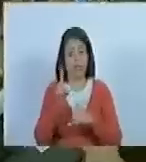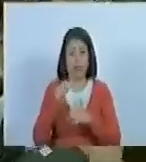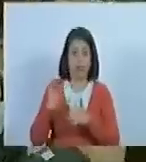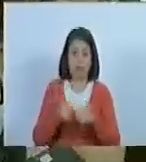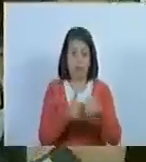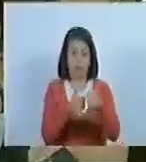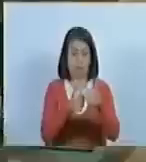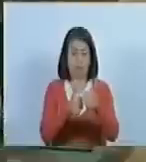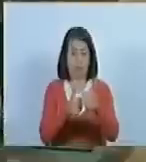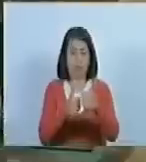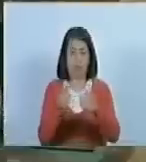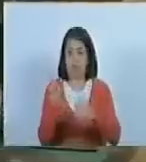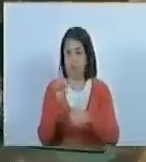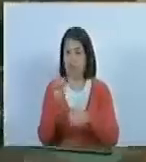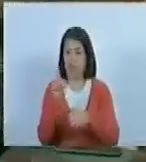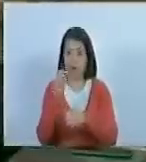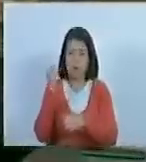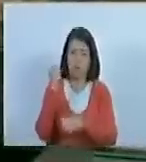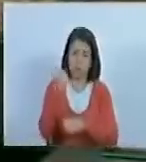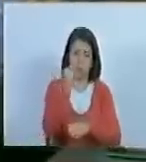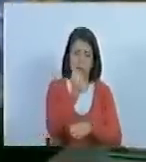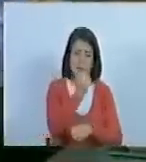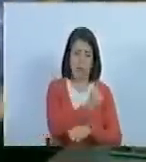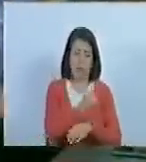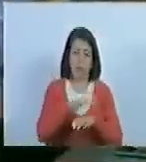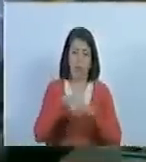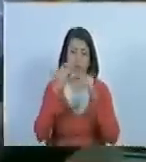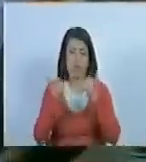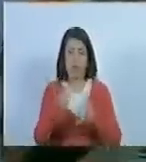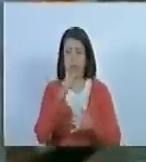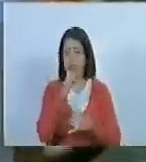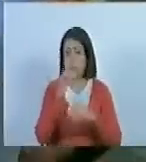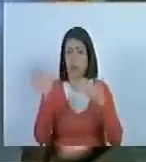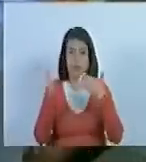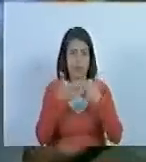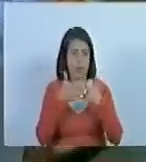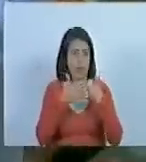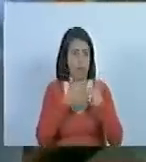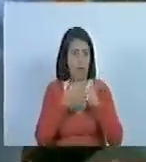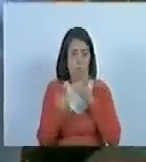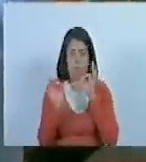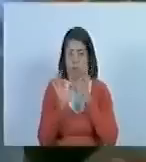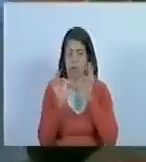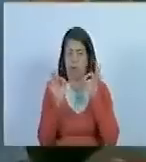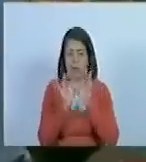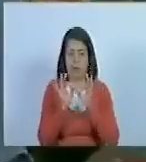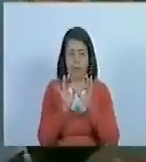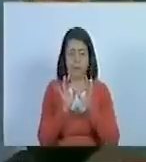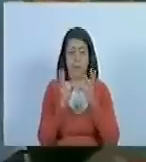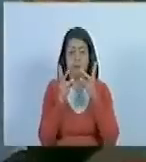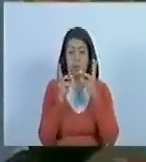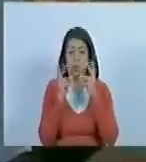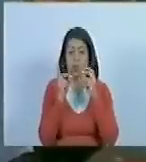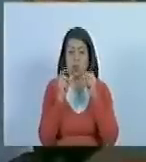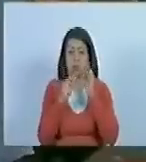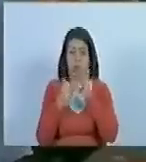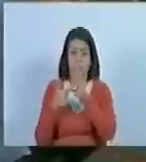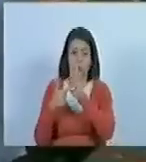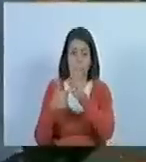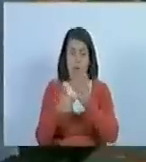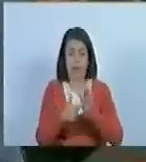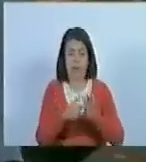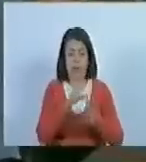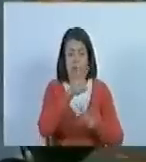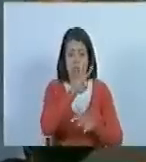perseguidos, porque ya no son asesinados, porque ya aquí no hay medios cerrados. Si los números hablan por sí solos, de